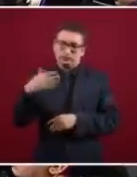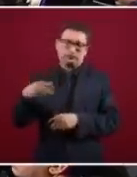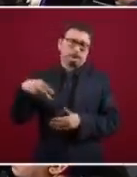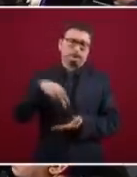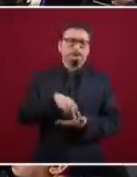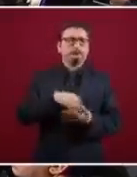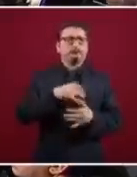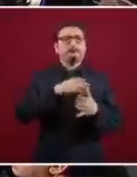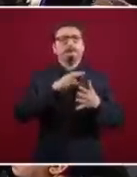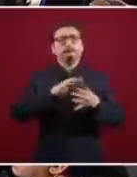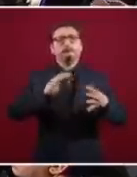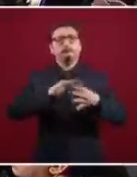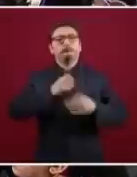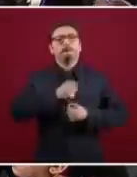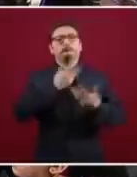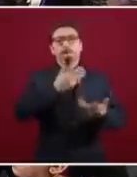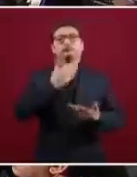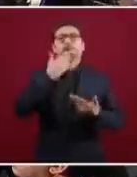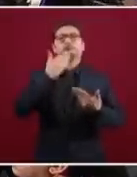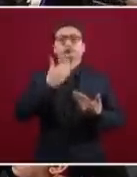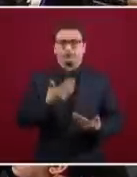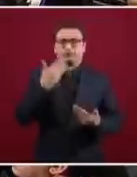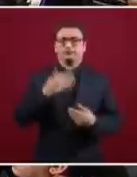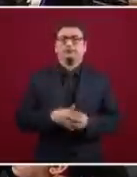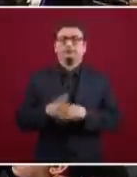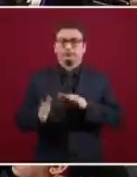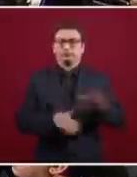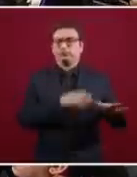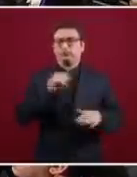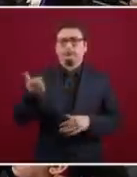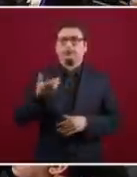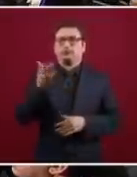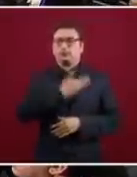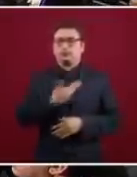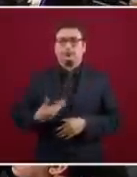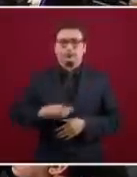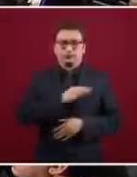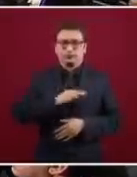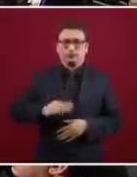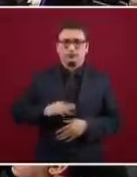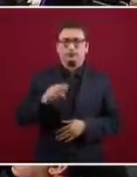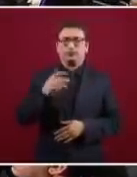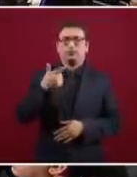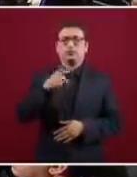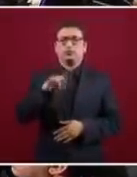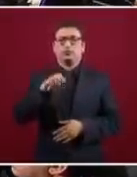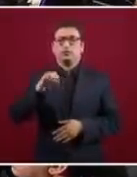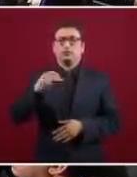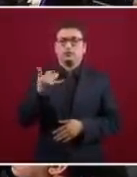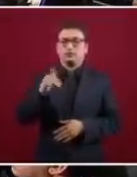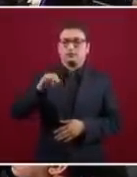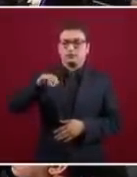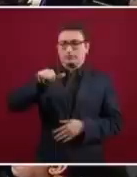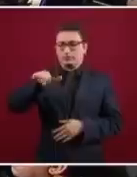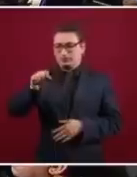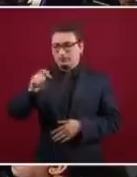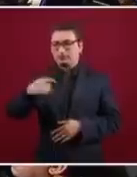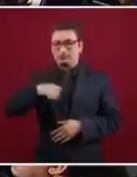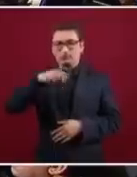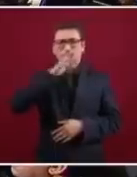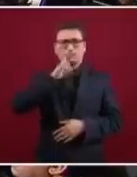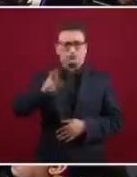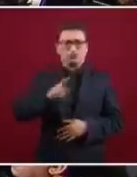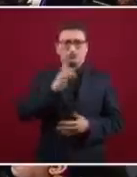muy bien en el caso de la presidenta municipal de guaymas que es lo único que me corresponde a mí contestar día